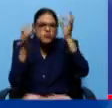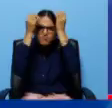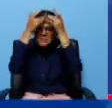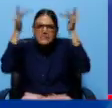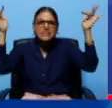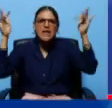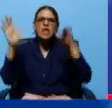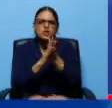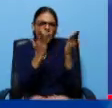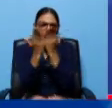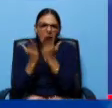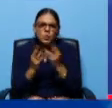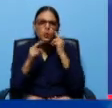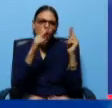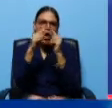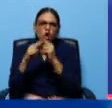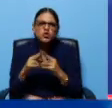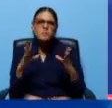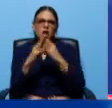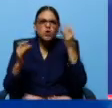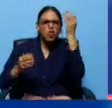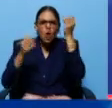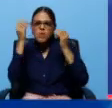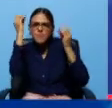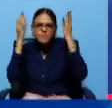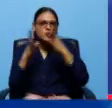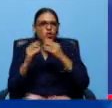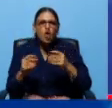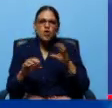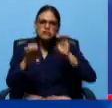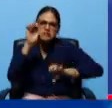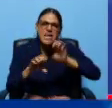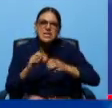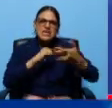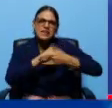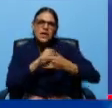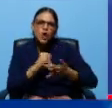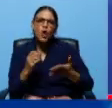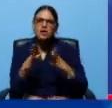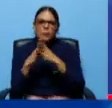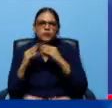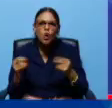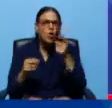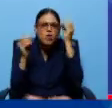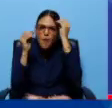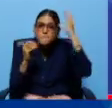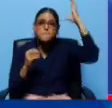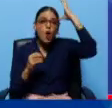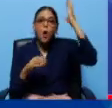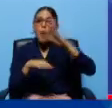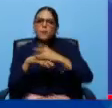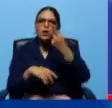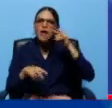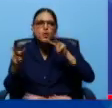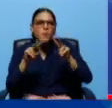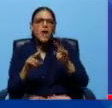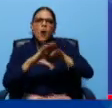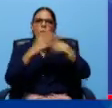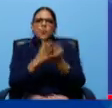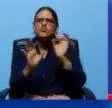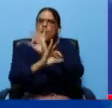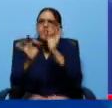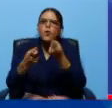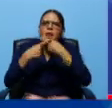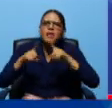para el estudio, para el conocimiento, para la creatividad, para la ciencia, para la tecnología. Son geniales porque ven al mundo de manera